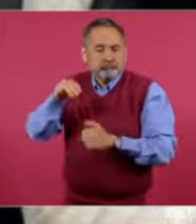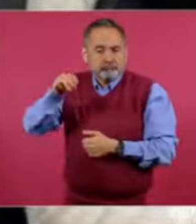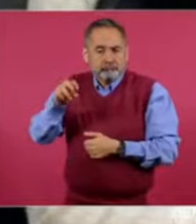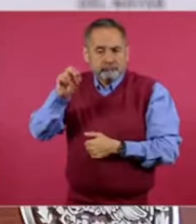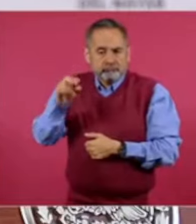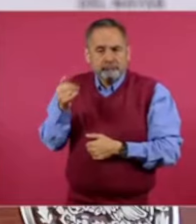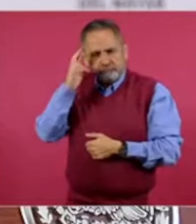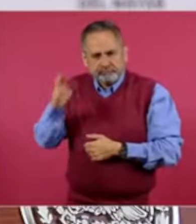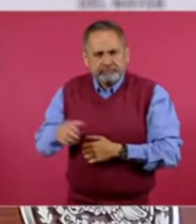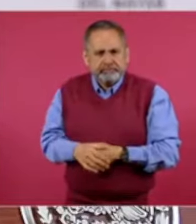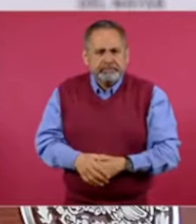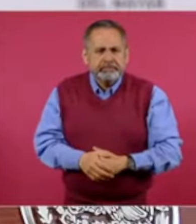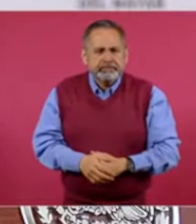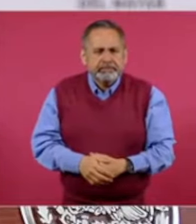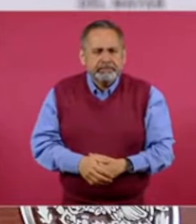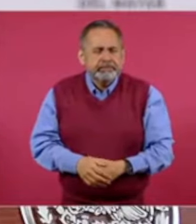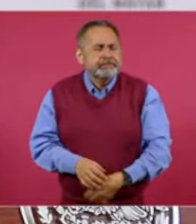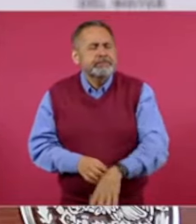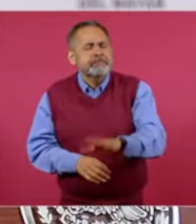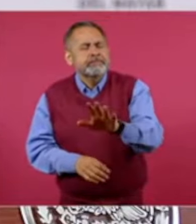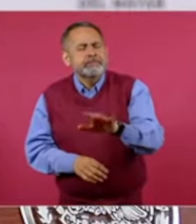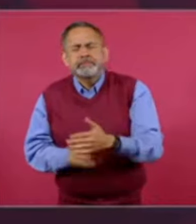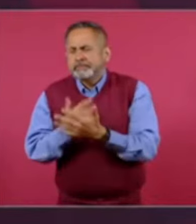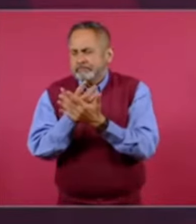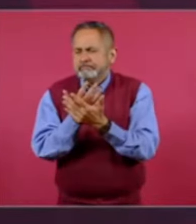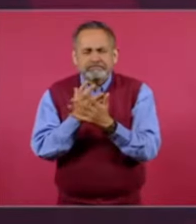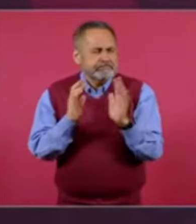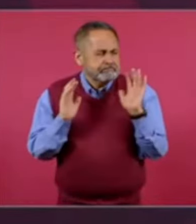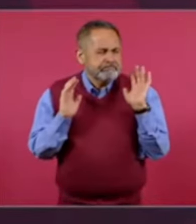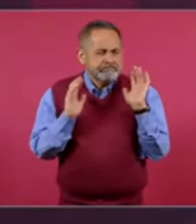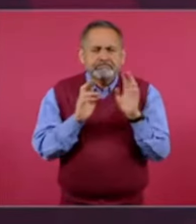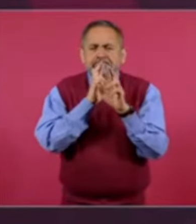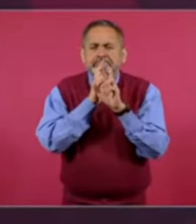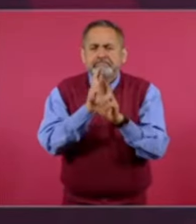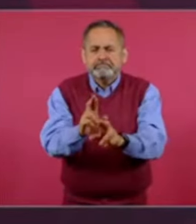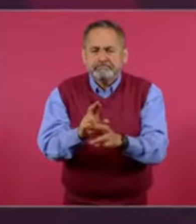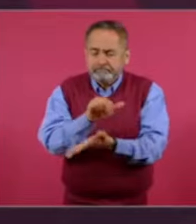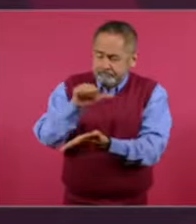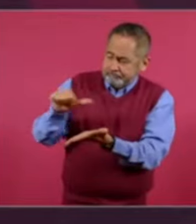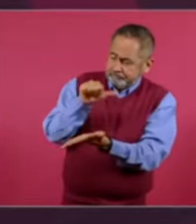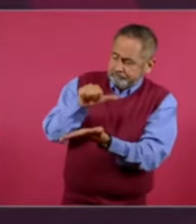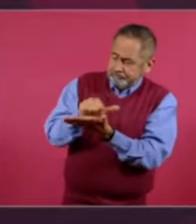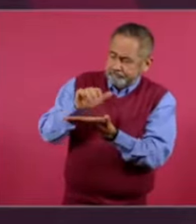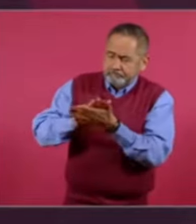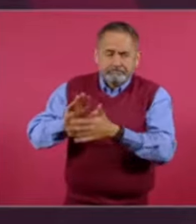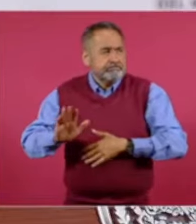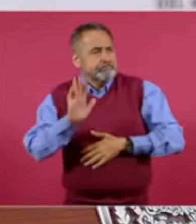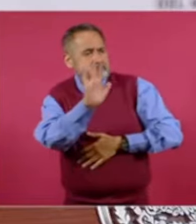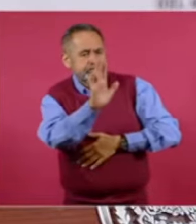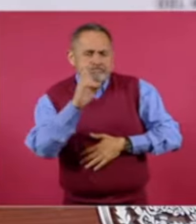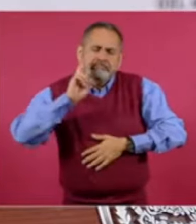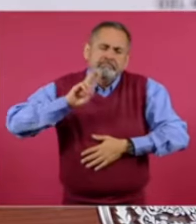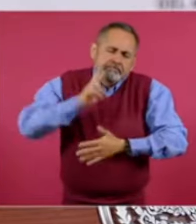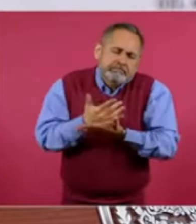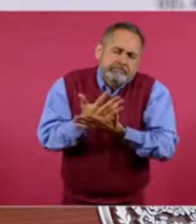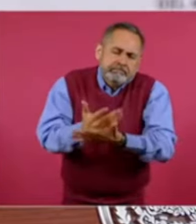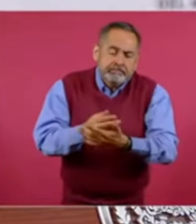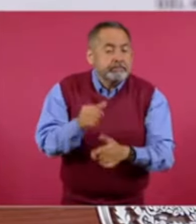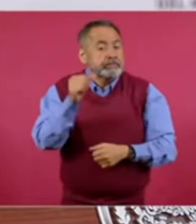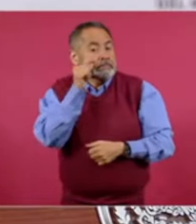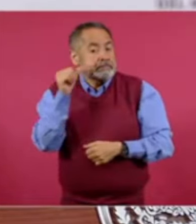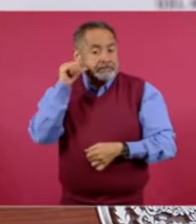gobierno. Vamos a esperar que den a conocer las actas, porque ayer el Tribunal